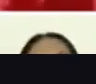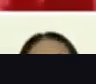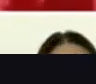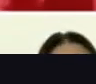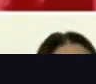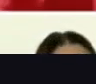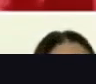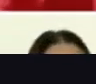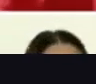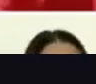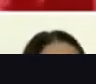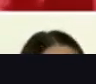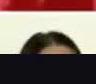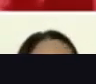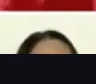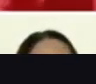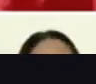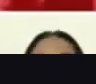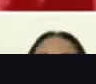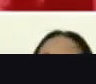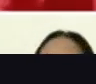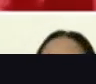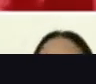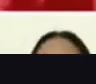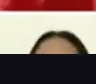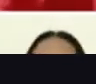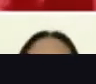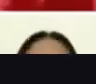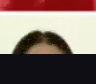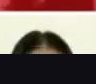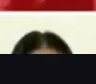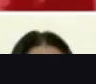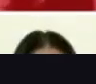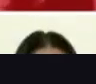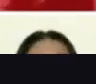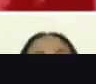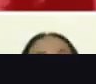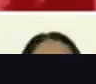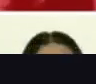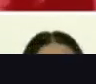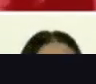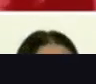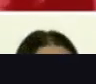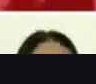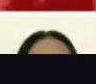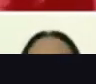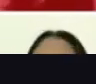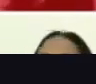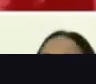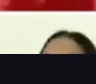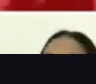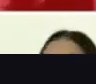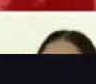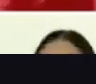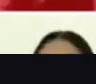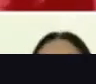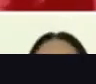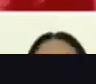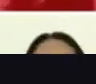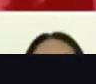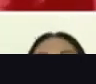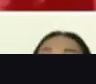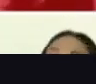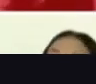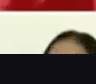super. Ojalá Arecep responda rápido a la solicitud